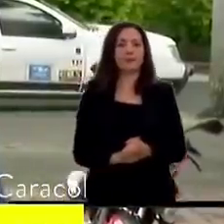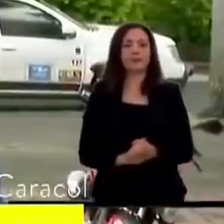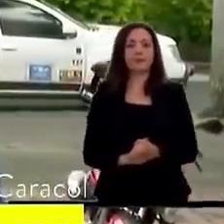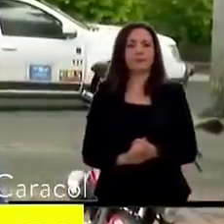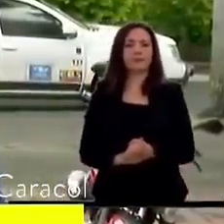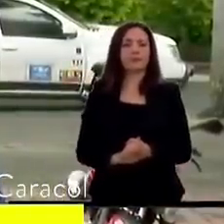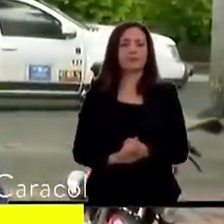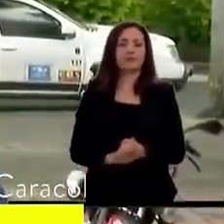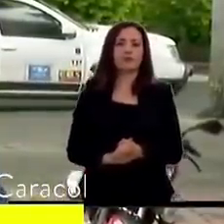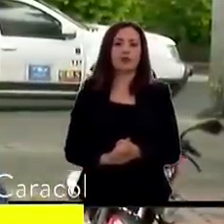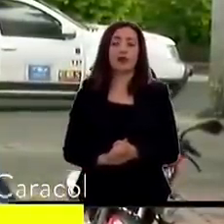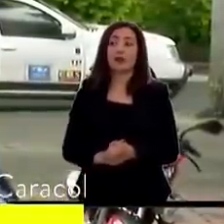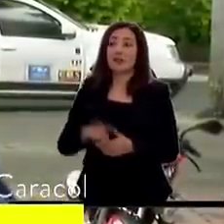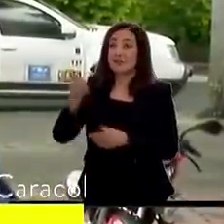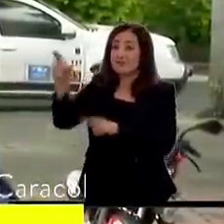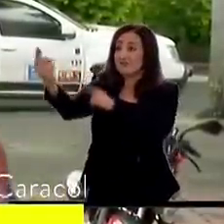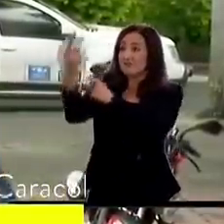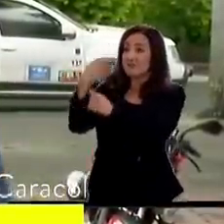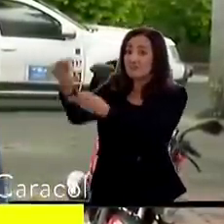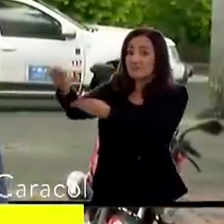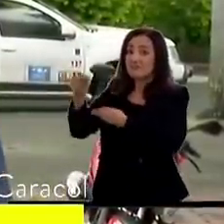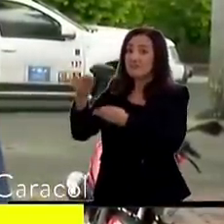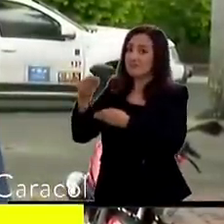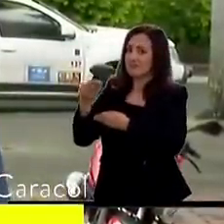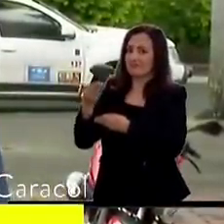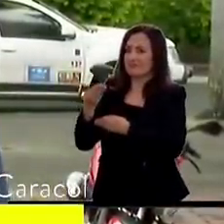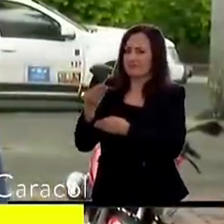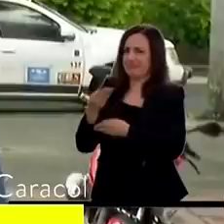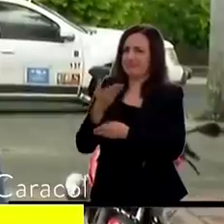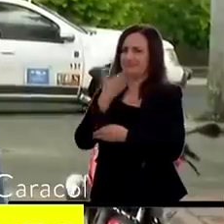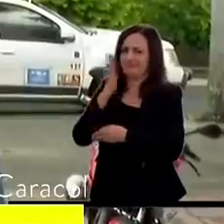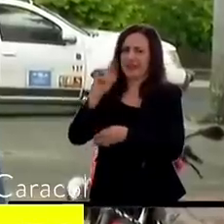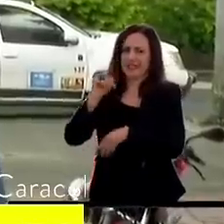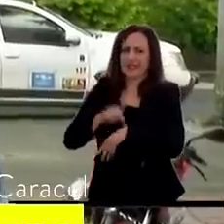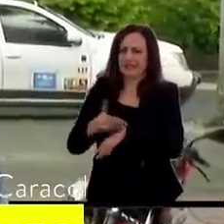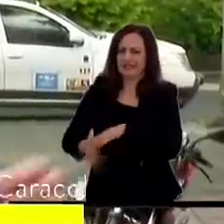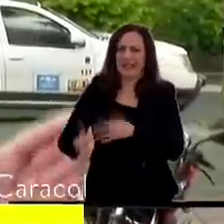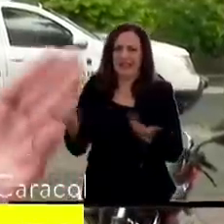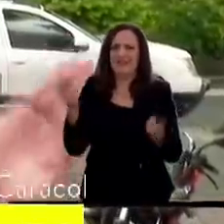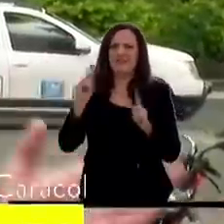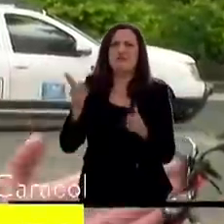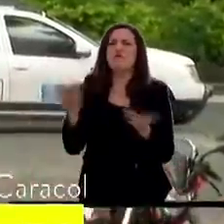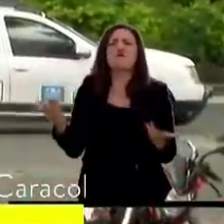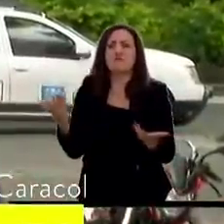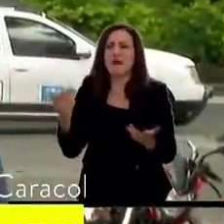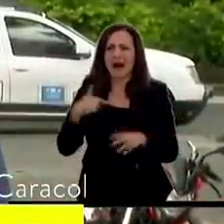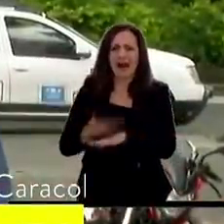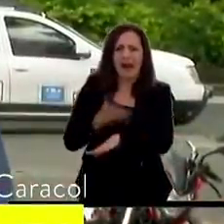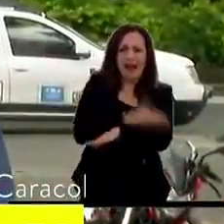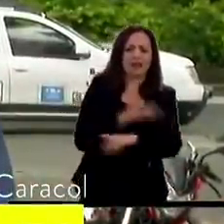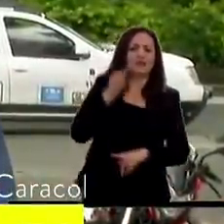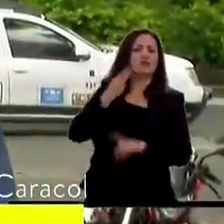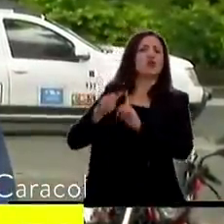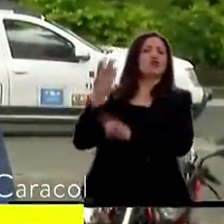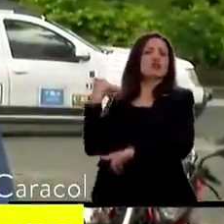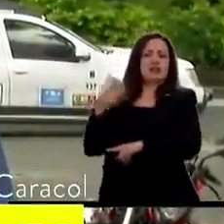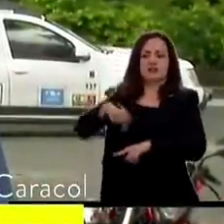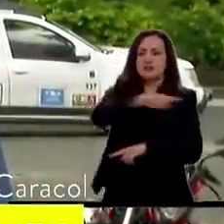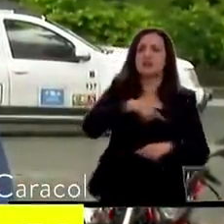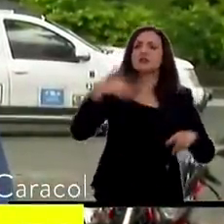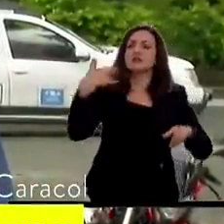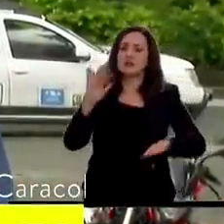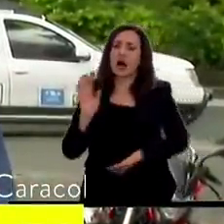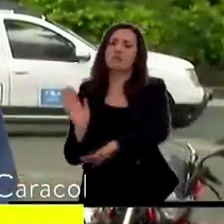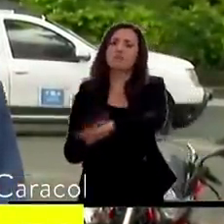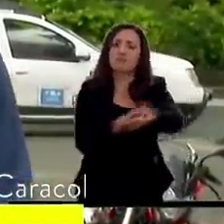Llega tarde, porque nosotros somos conscientes de la situación de Cali. Y hace dos días decretamos una